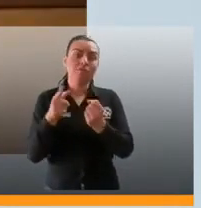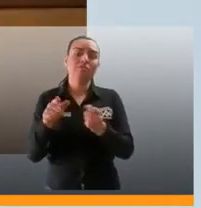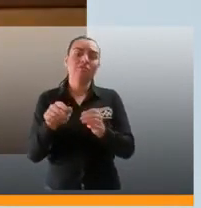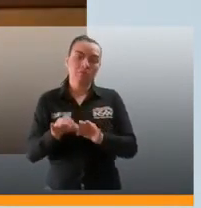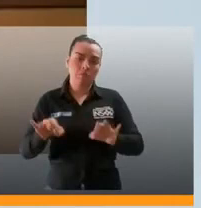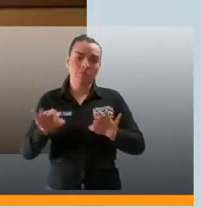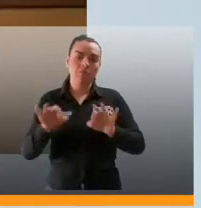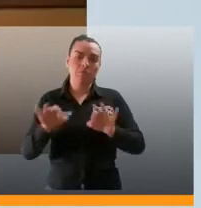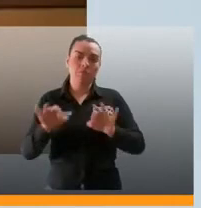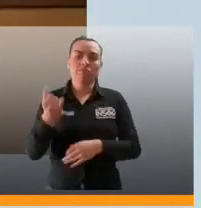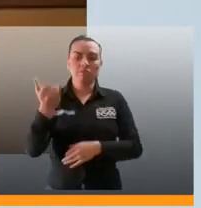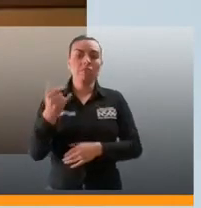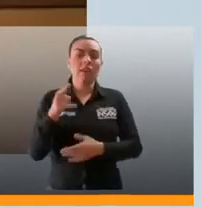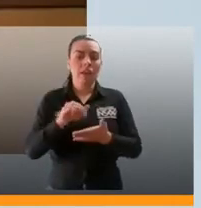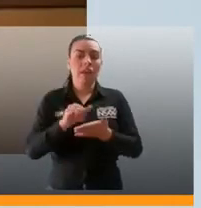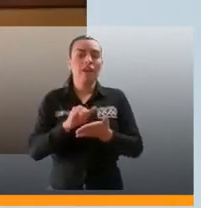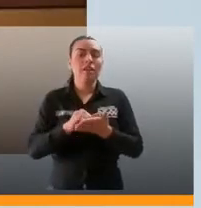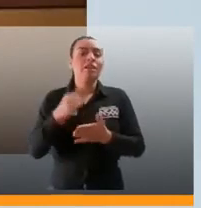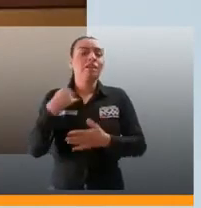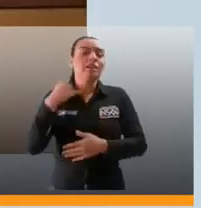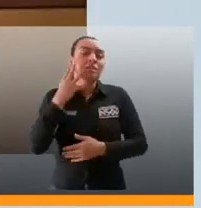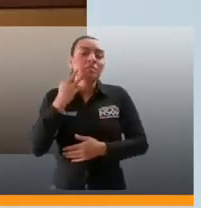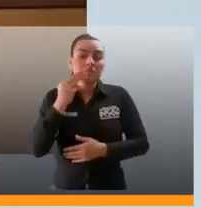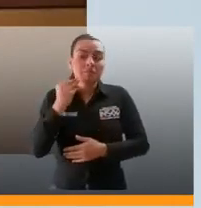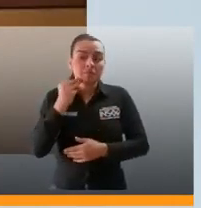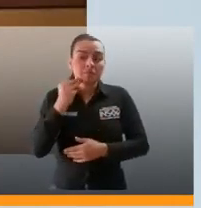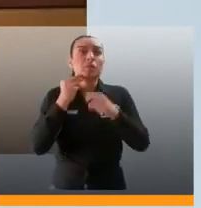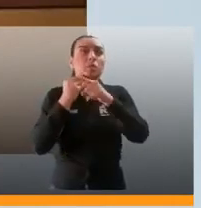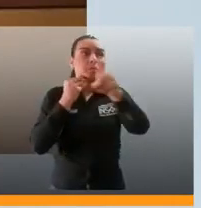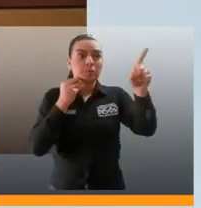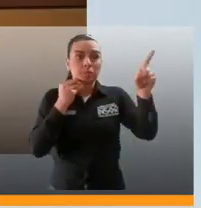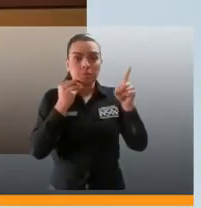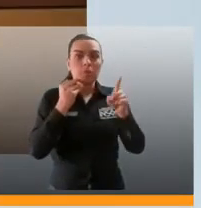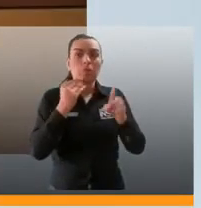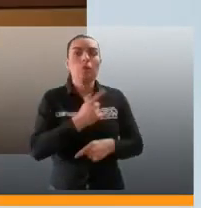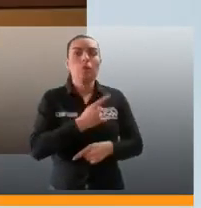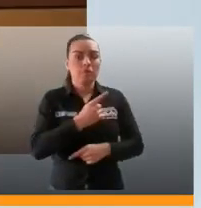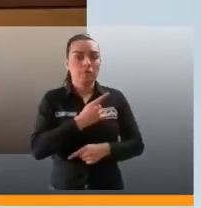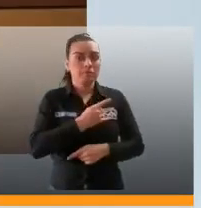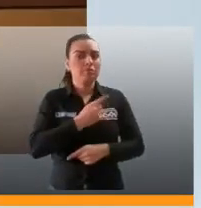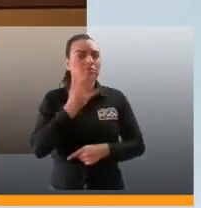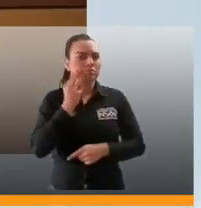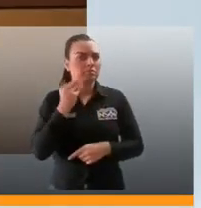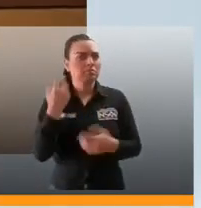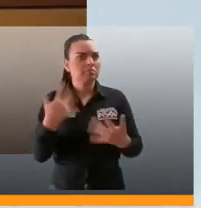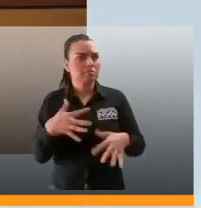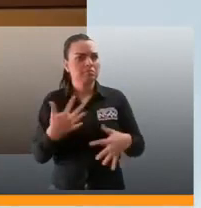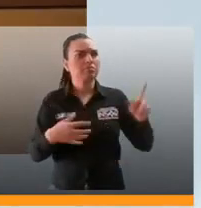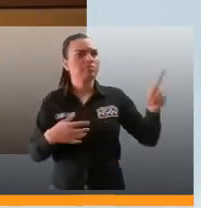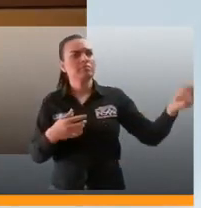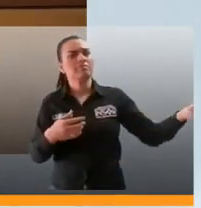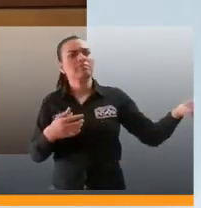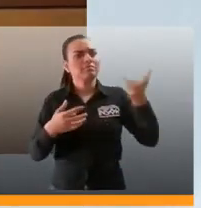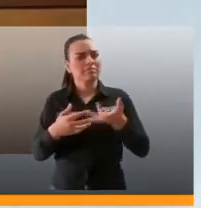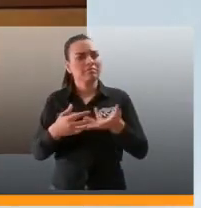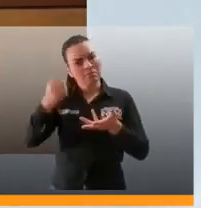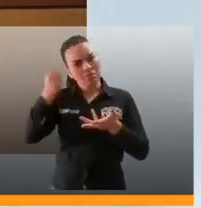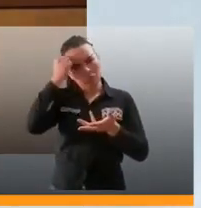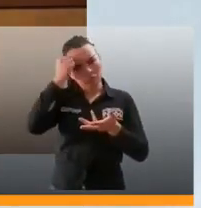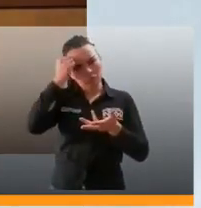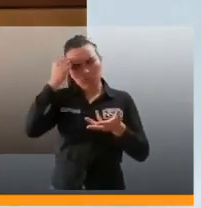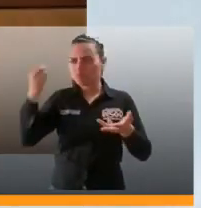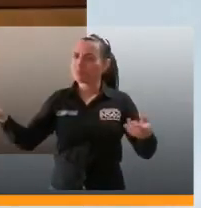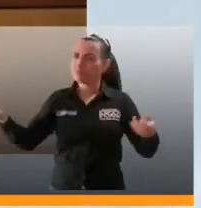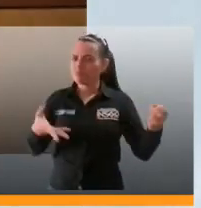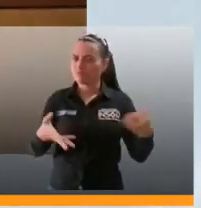surgieron posibilidades de profesores de diferentes universidades participar en algún momento en clases de otros profesores o al interior